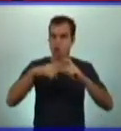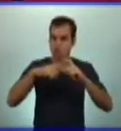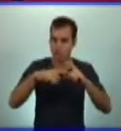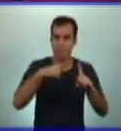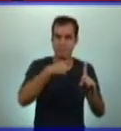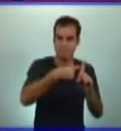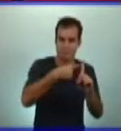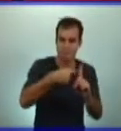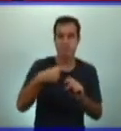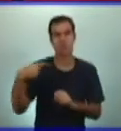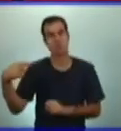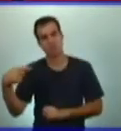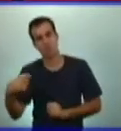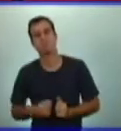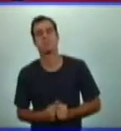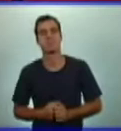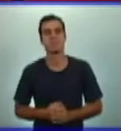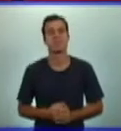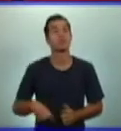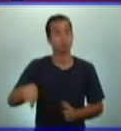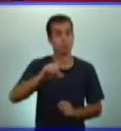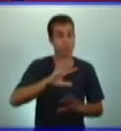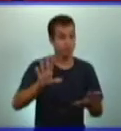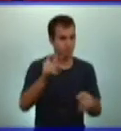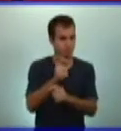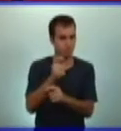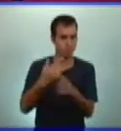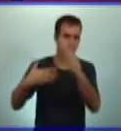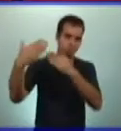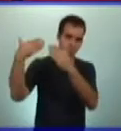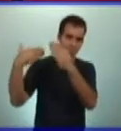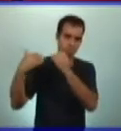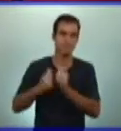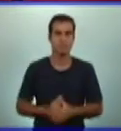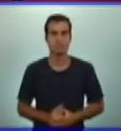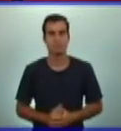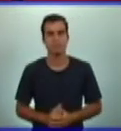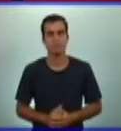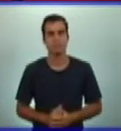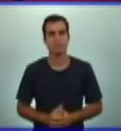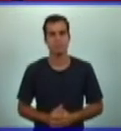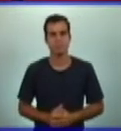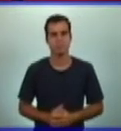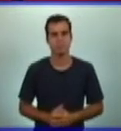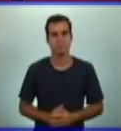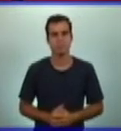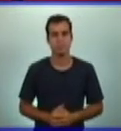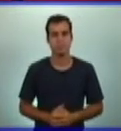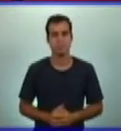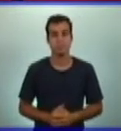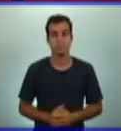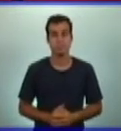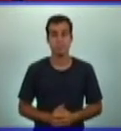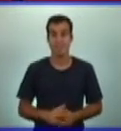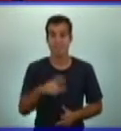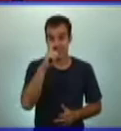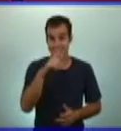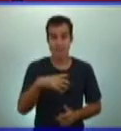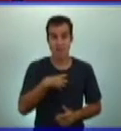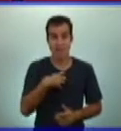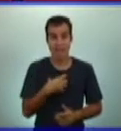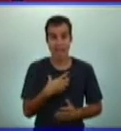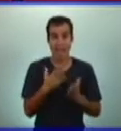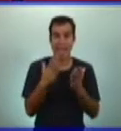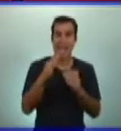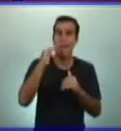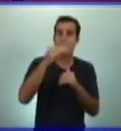y sustracción ustedes trabajaron en este curso. Los niños que tienen hermanitos en tercer grado y están hoy en